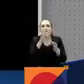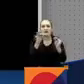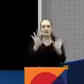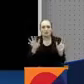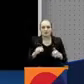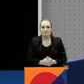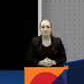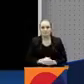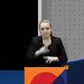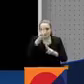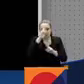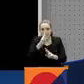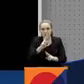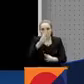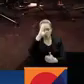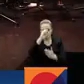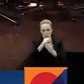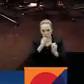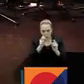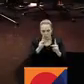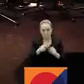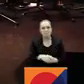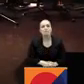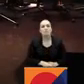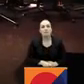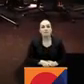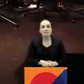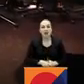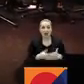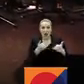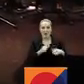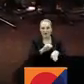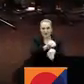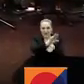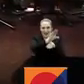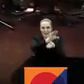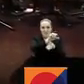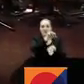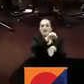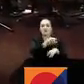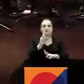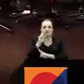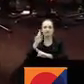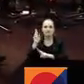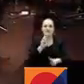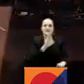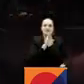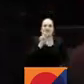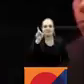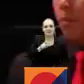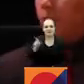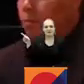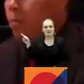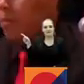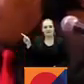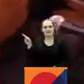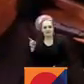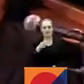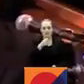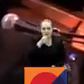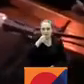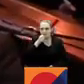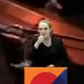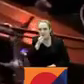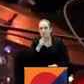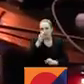sociales. Respeto tu opinión. Este año en la ceremonia de los Latin Grammy se rendirá un homenaje a Rubén Blades. Por la esquina